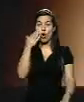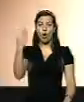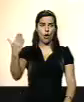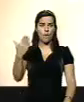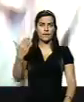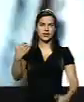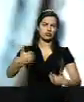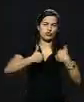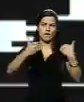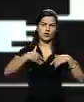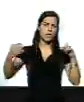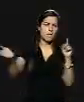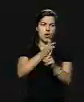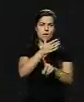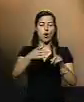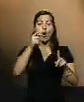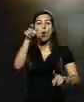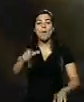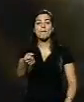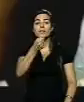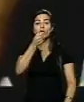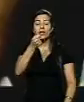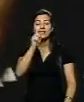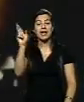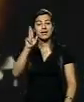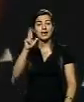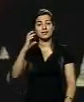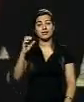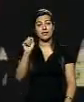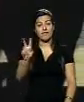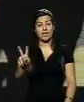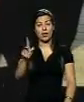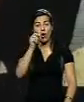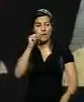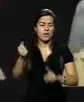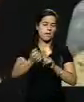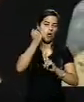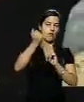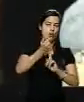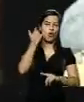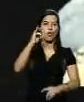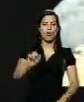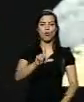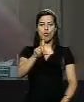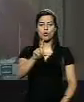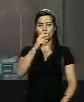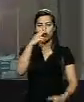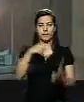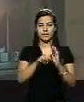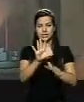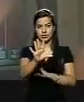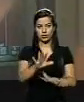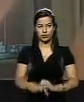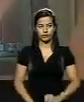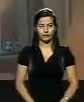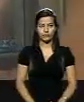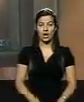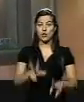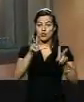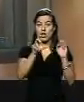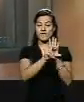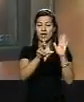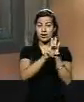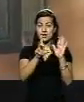agresión por parte del reportero de Radio Caracas Televisión, Noe Pernia, en julio de 2005. La nueva ley de medios